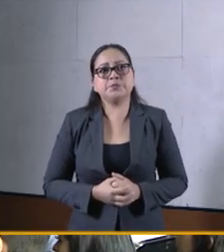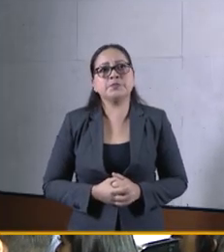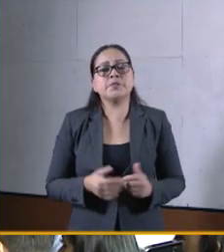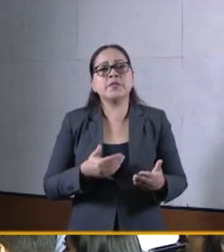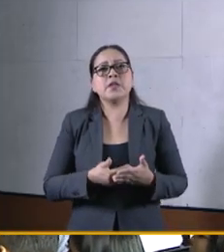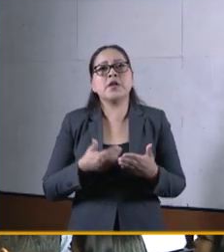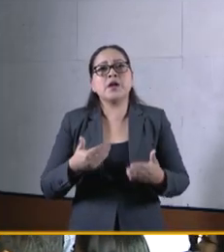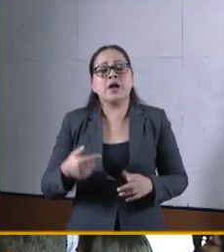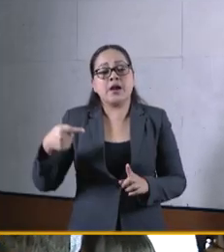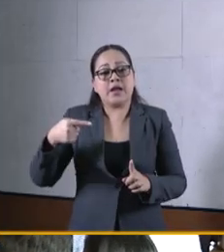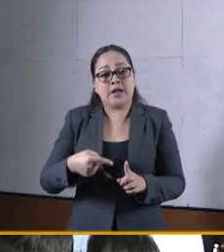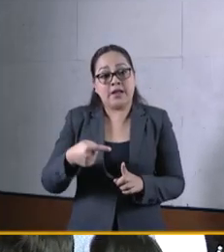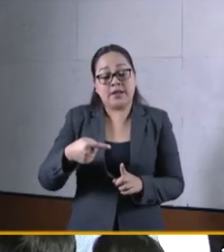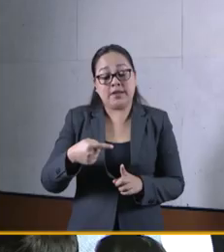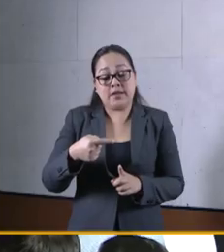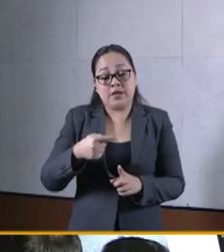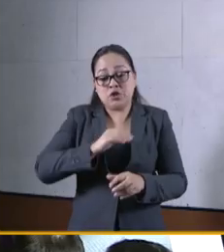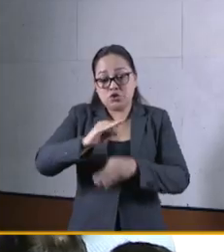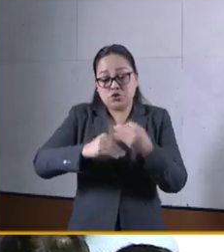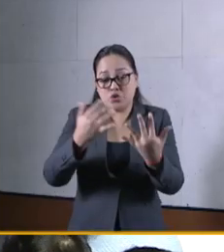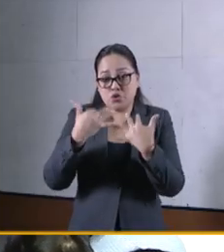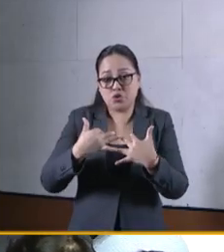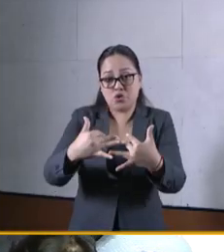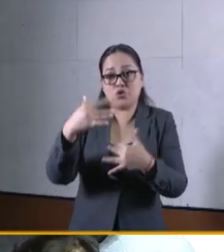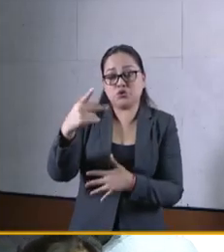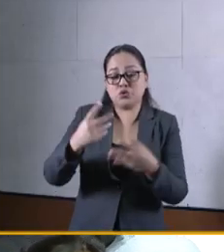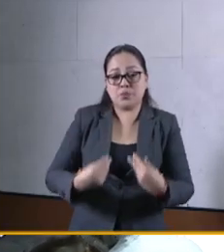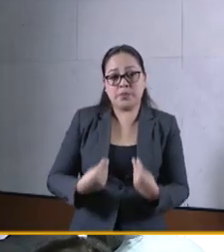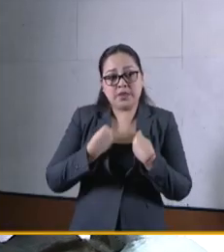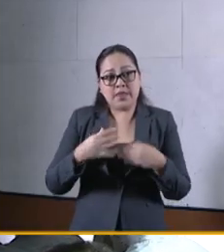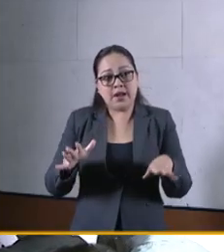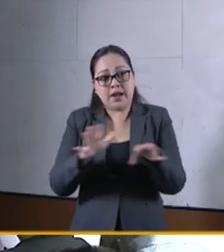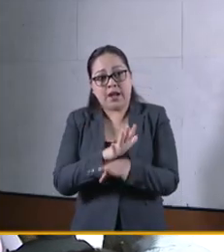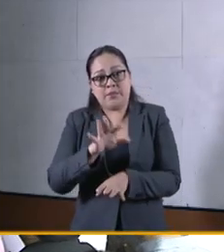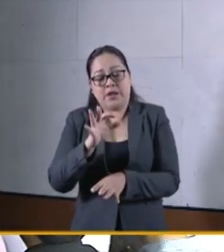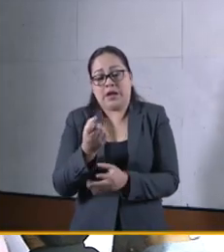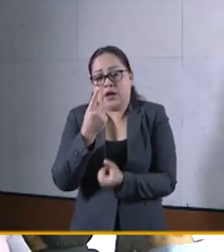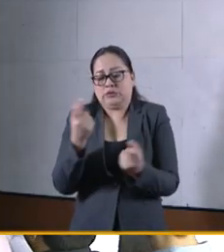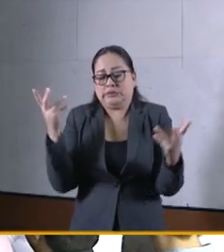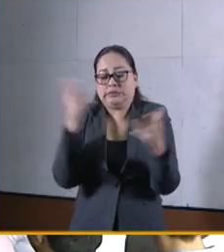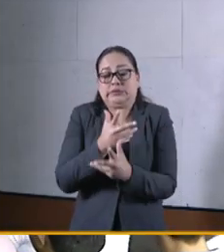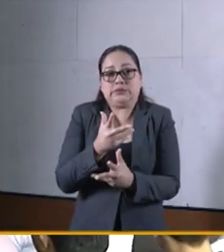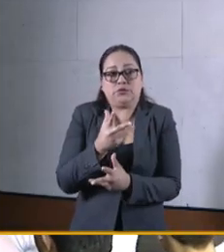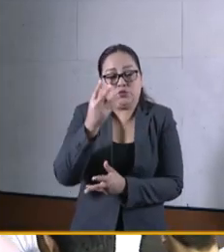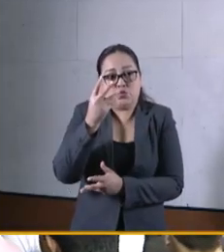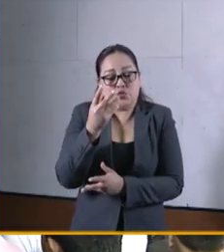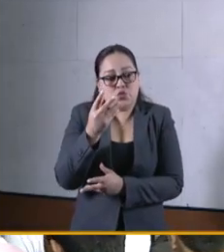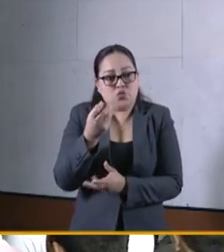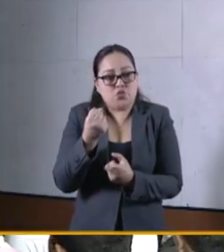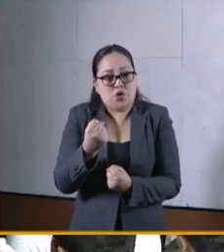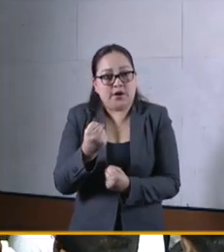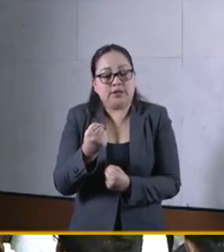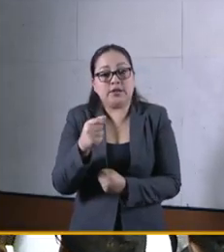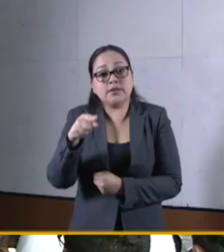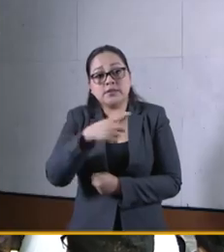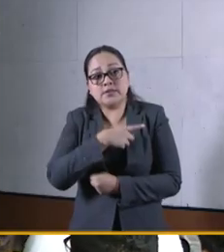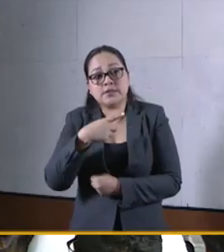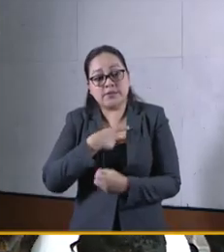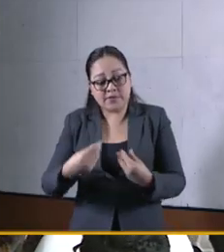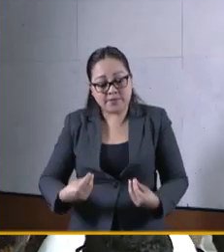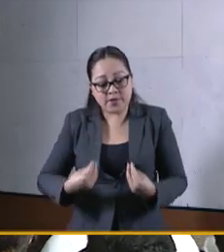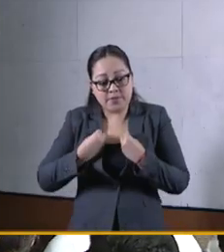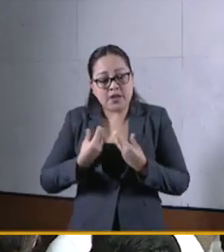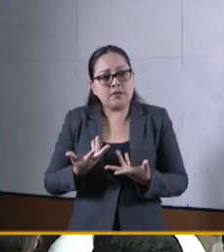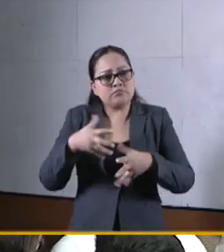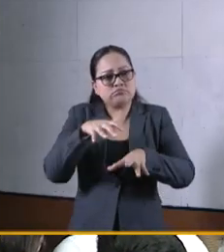este será un cambio en la vida para todos nosotros para algunos drásticos pues tendrán que aprender a sobrevivir y